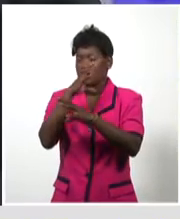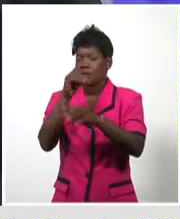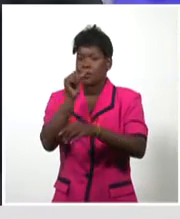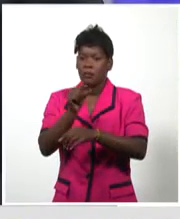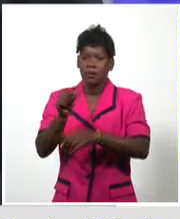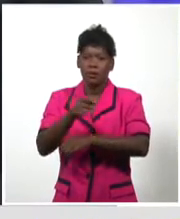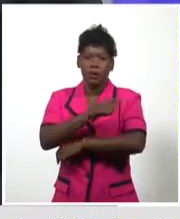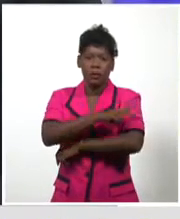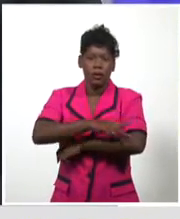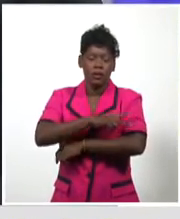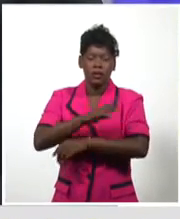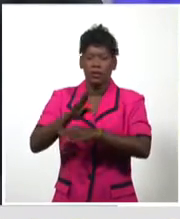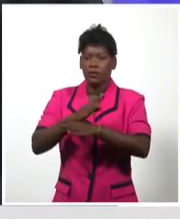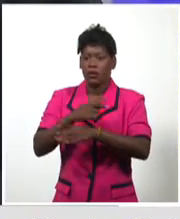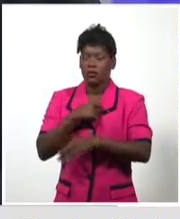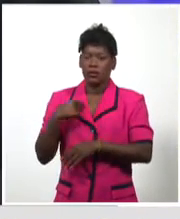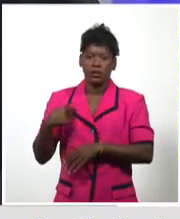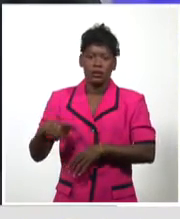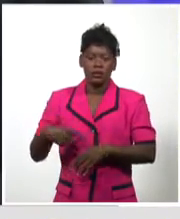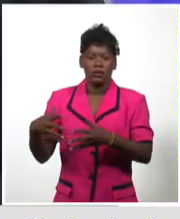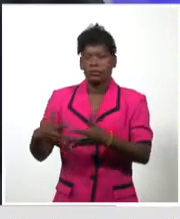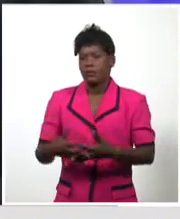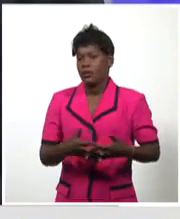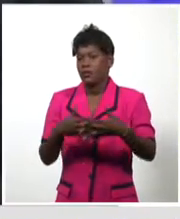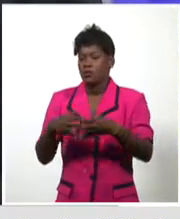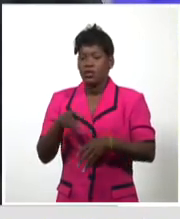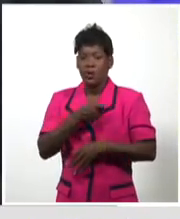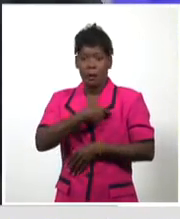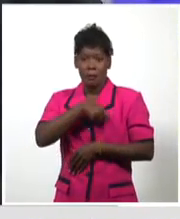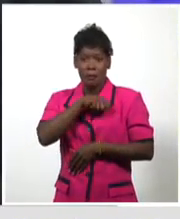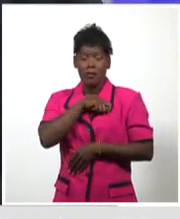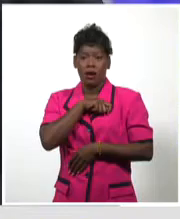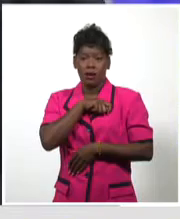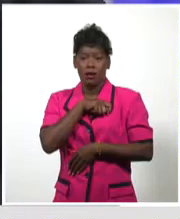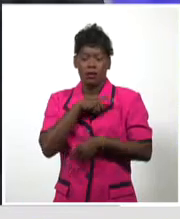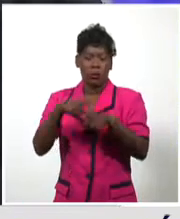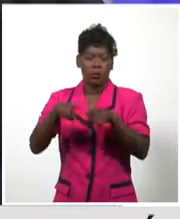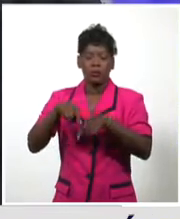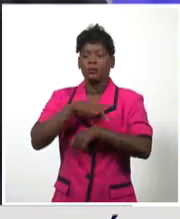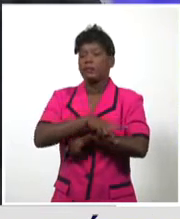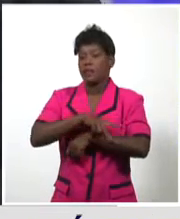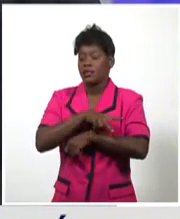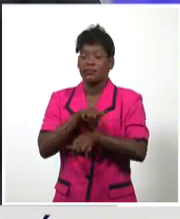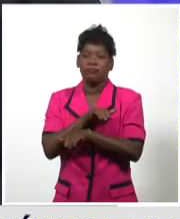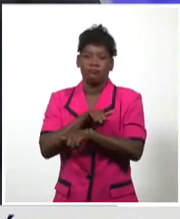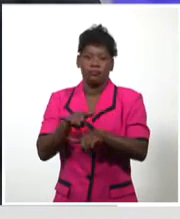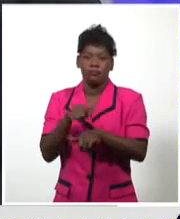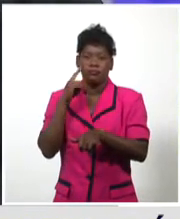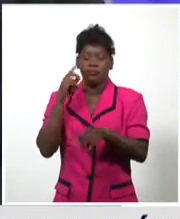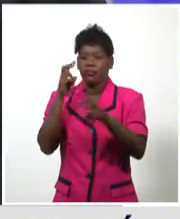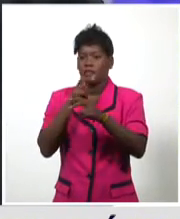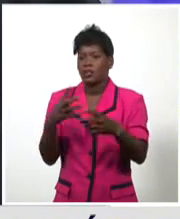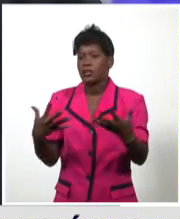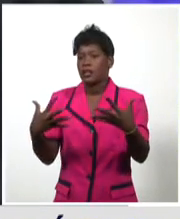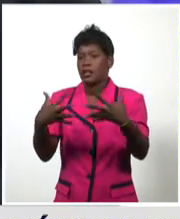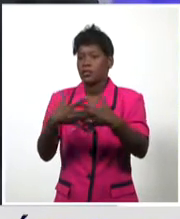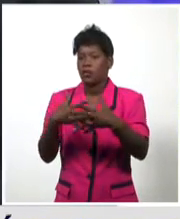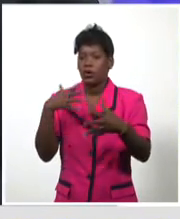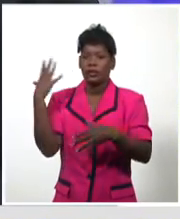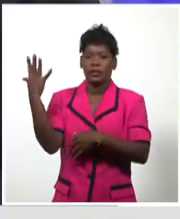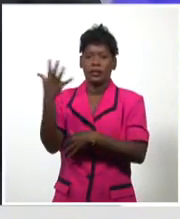en China, en los Estados Unidos, en España y en otros países también de la región, donde relacionaban algunas de estas variables. La